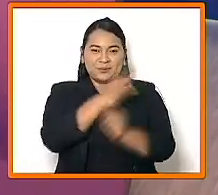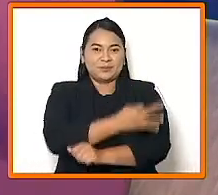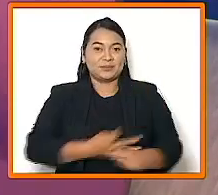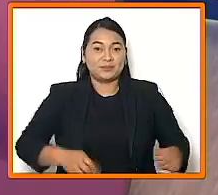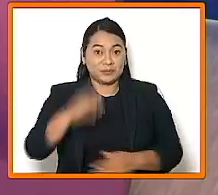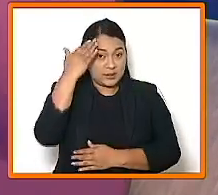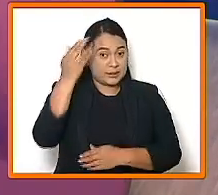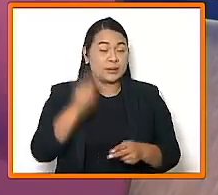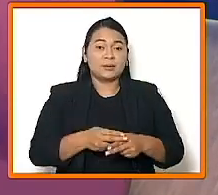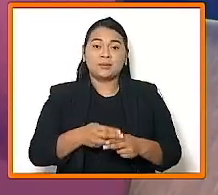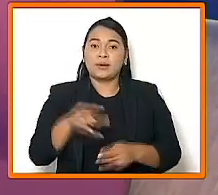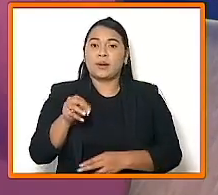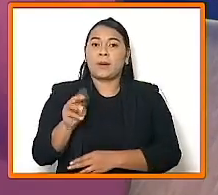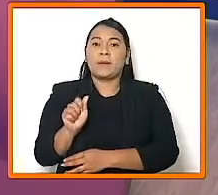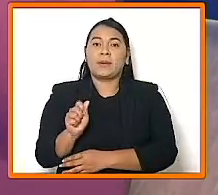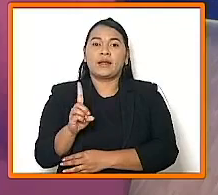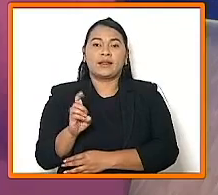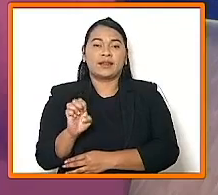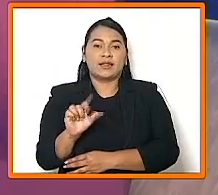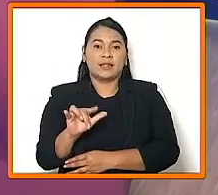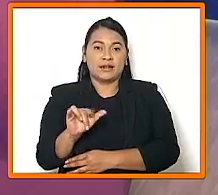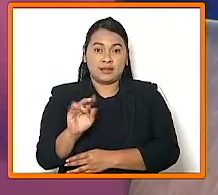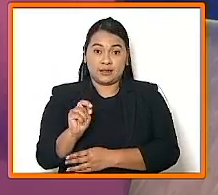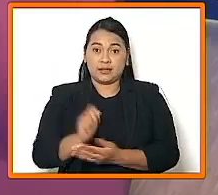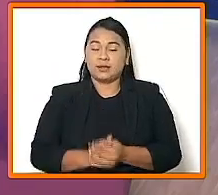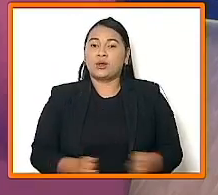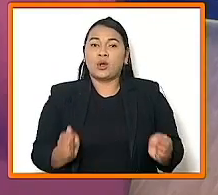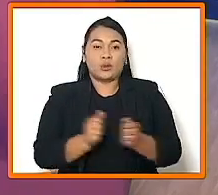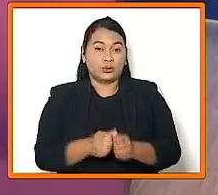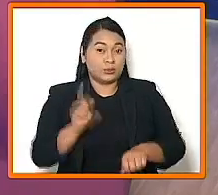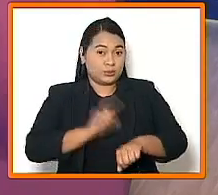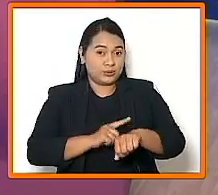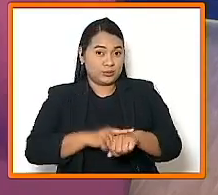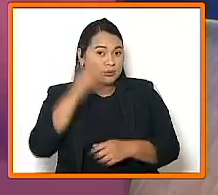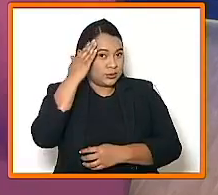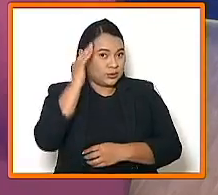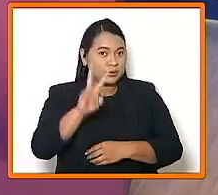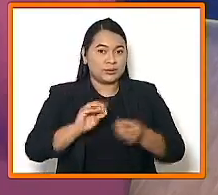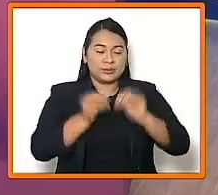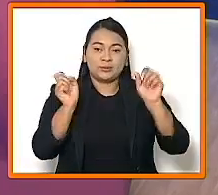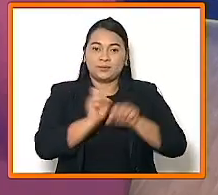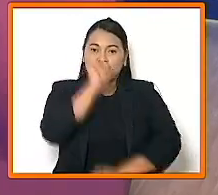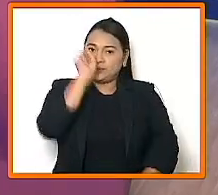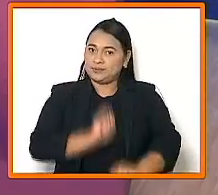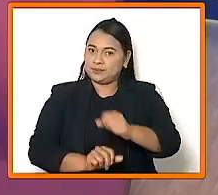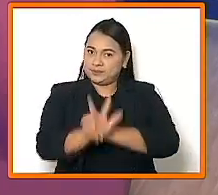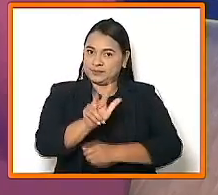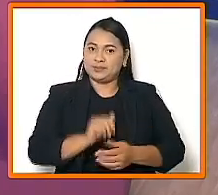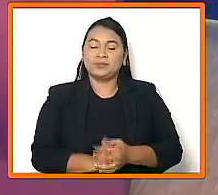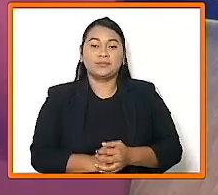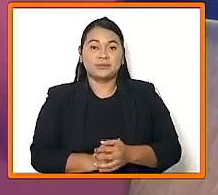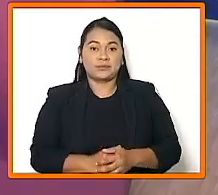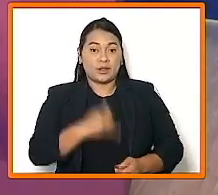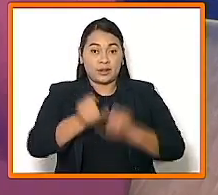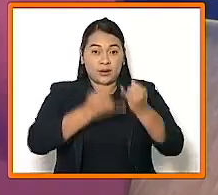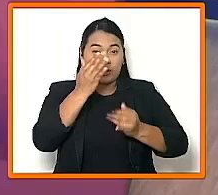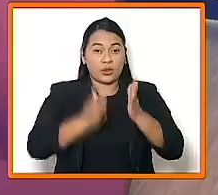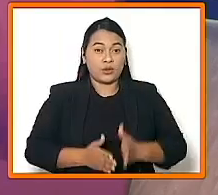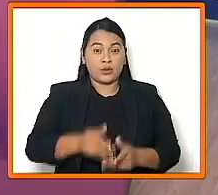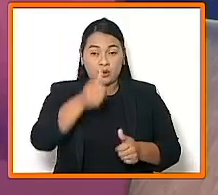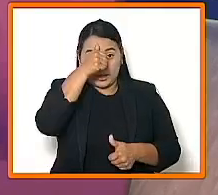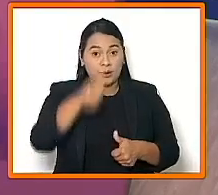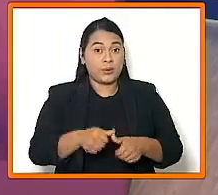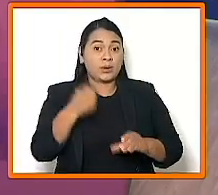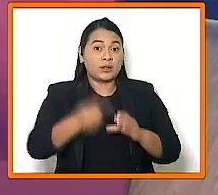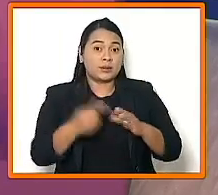tarde, te saluda Madeline Escobar. Llegó el momento de conocer tus dos afortunados números ganadores junto a premiados. Recuerda, querido jugador, que puedes utilizar